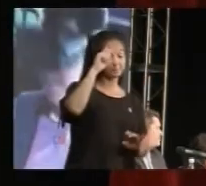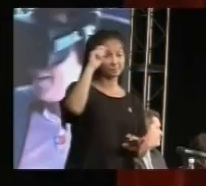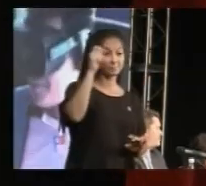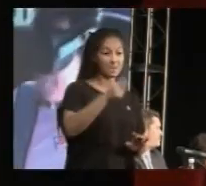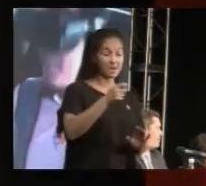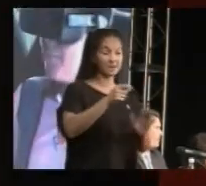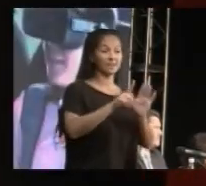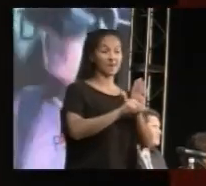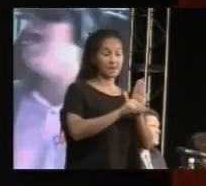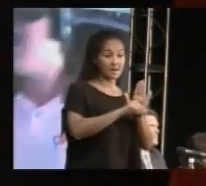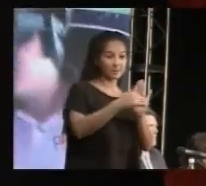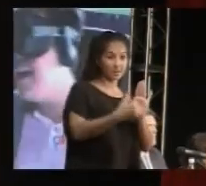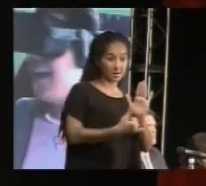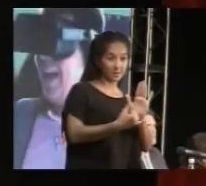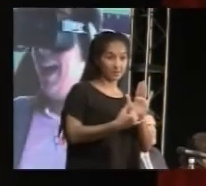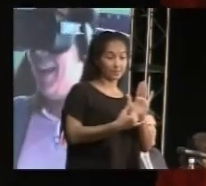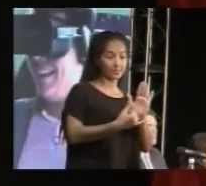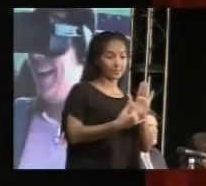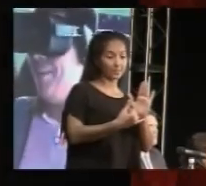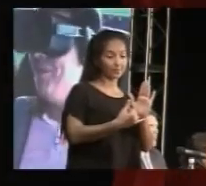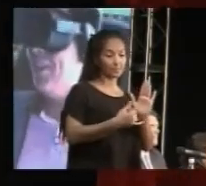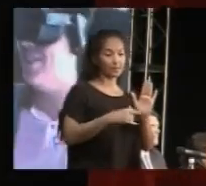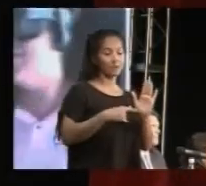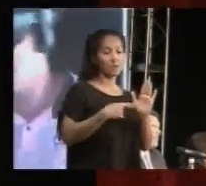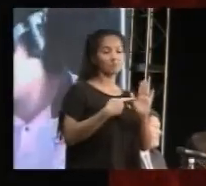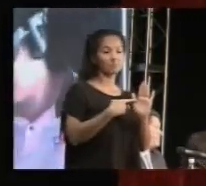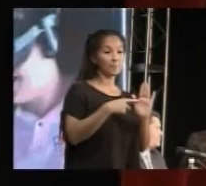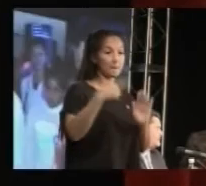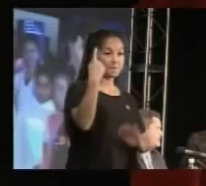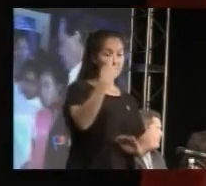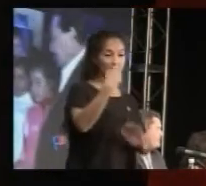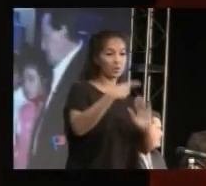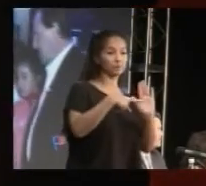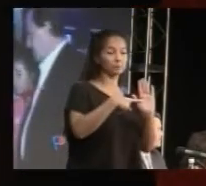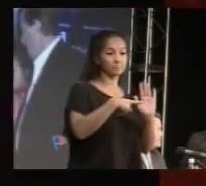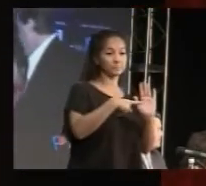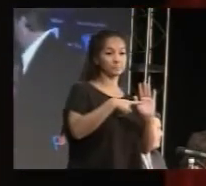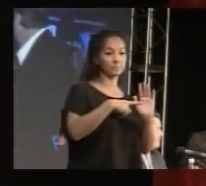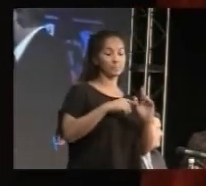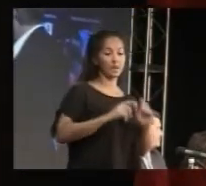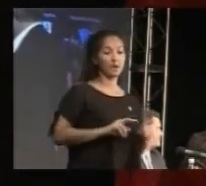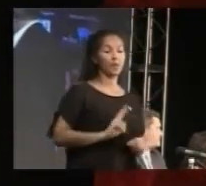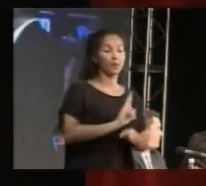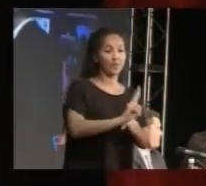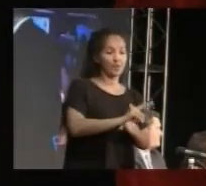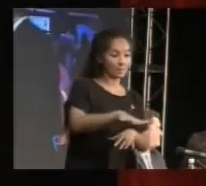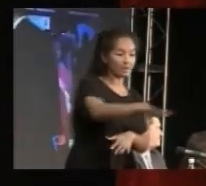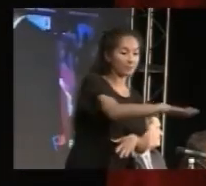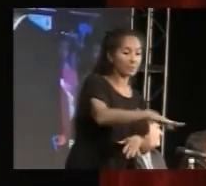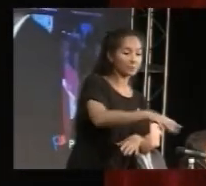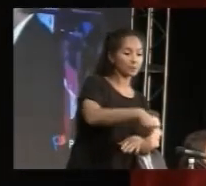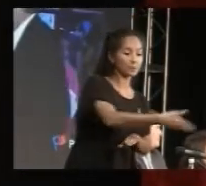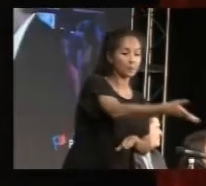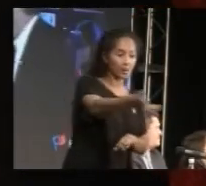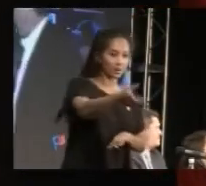cargo el control de habilitaciones, tarea importantísima porque implica, primero, la defensa del espacio público a través del vigía